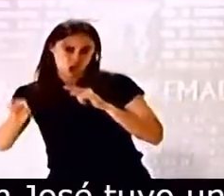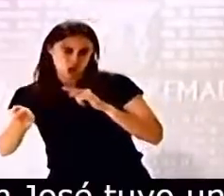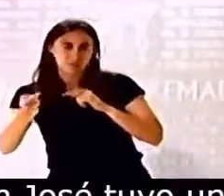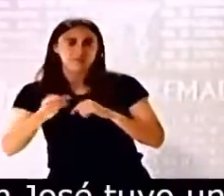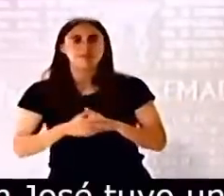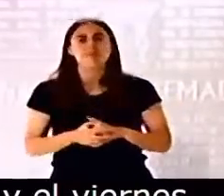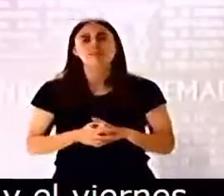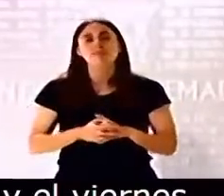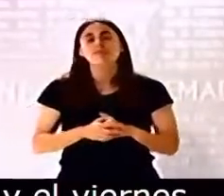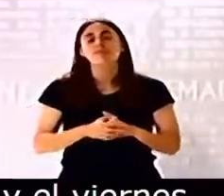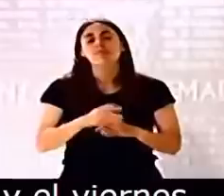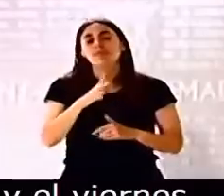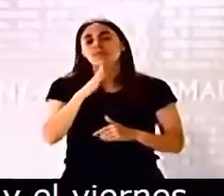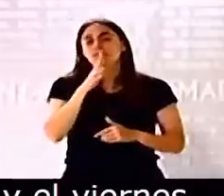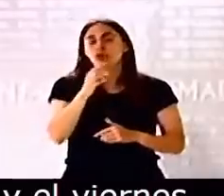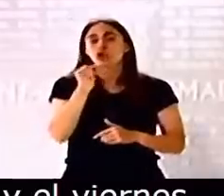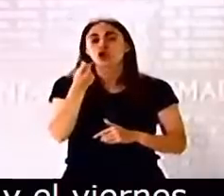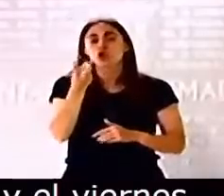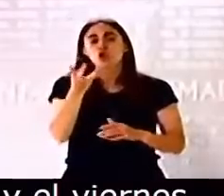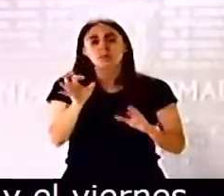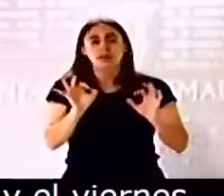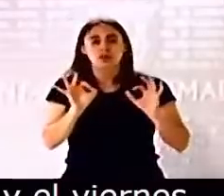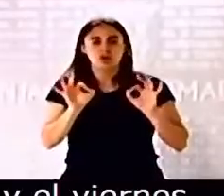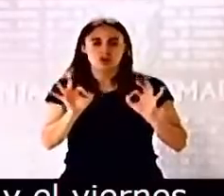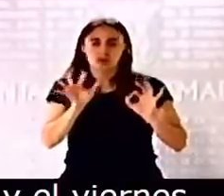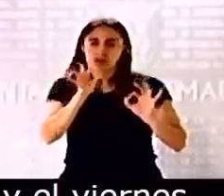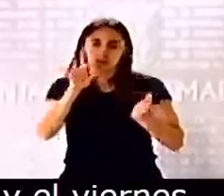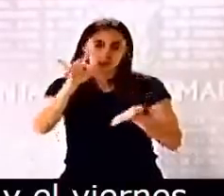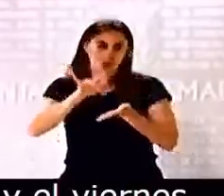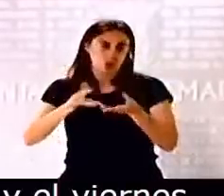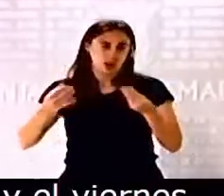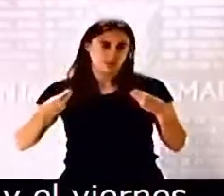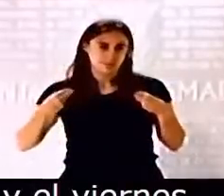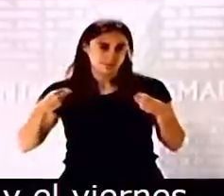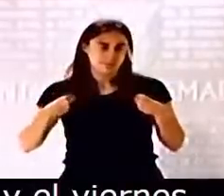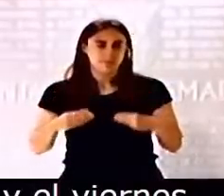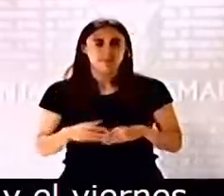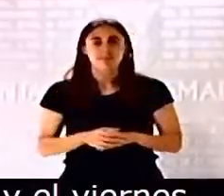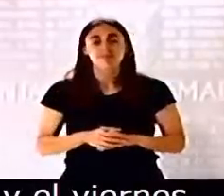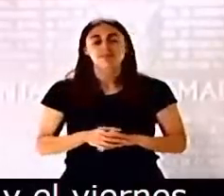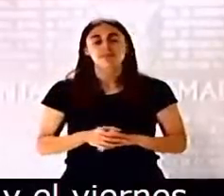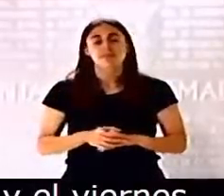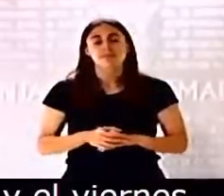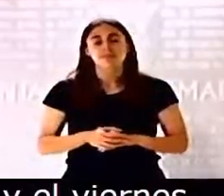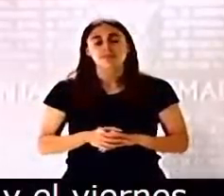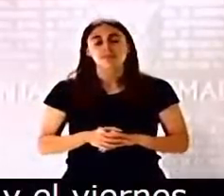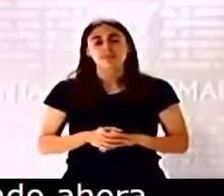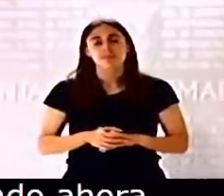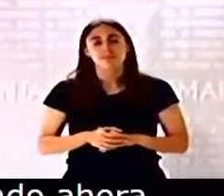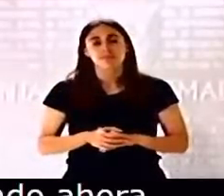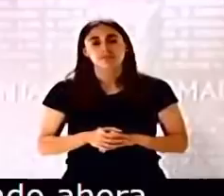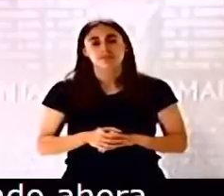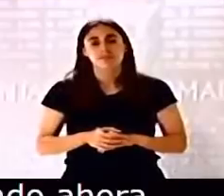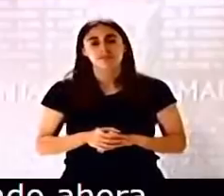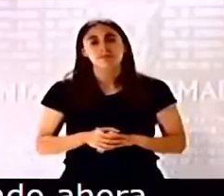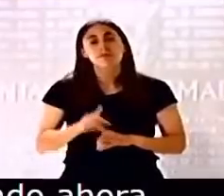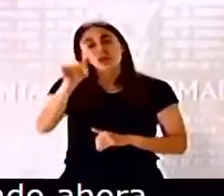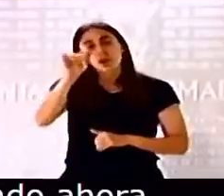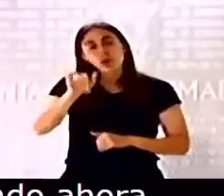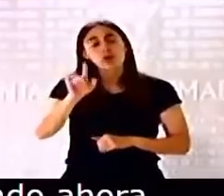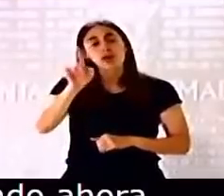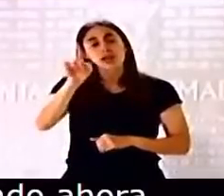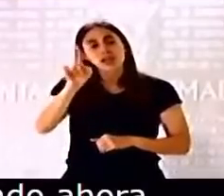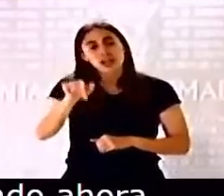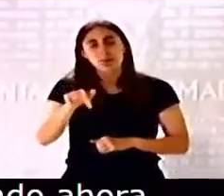son las cifras que estamos viviendo ahora. Hoy les diré que además ha acontecido